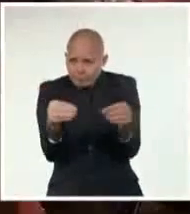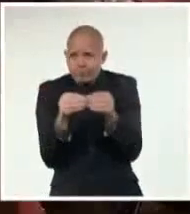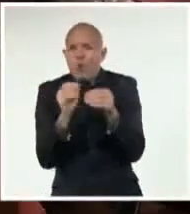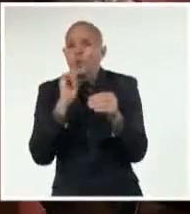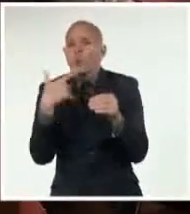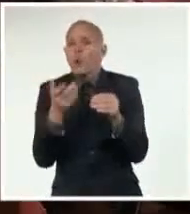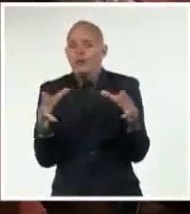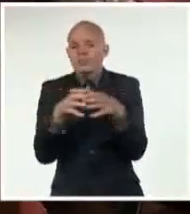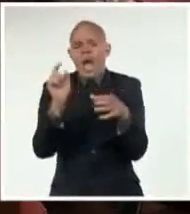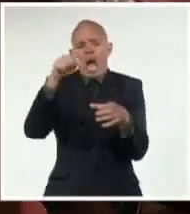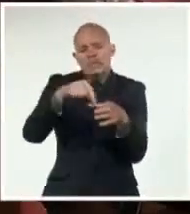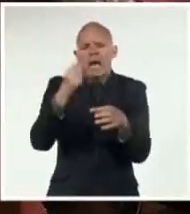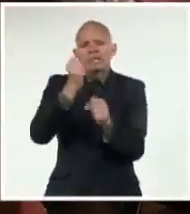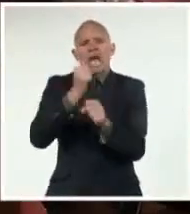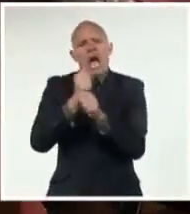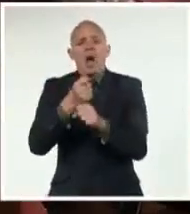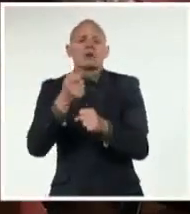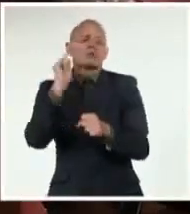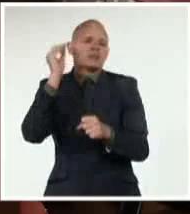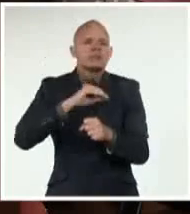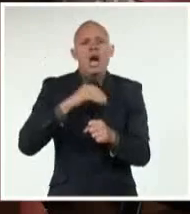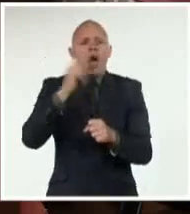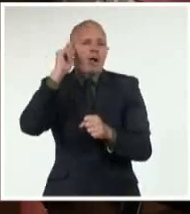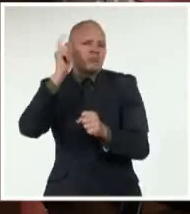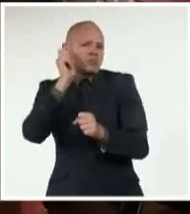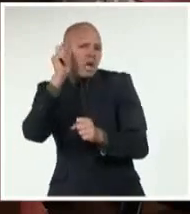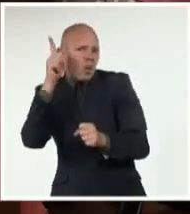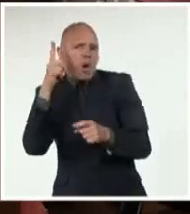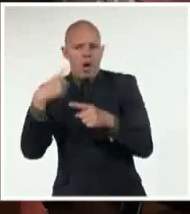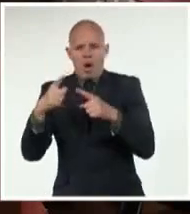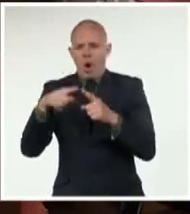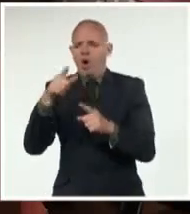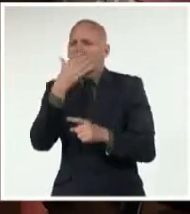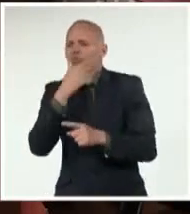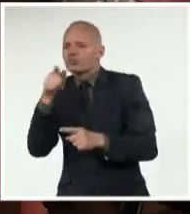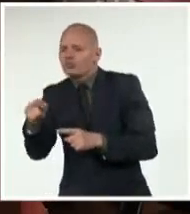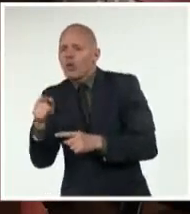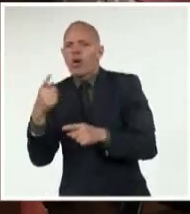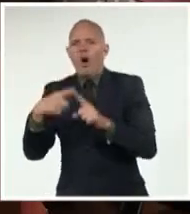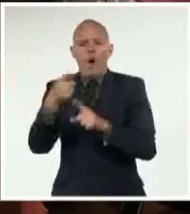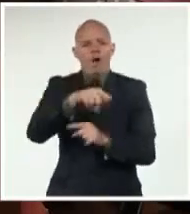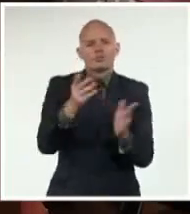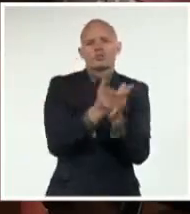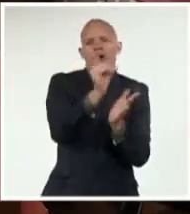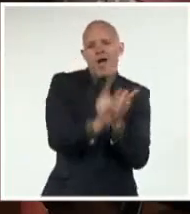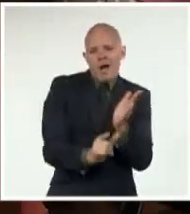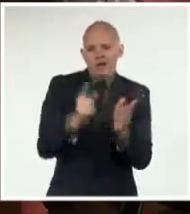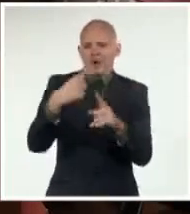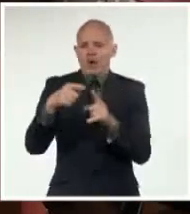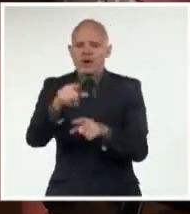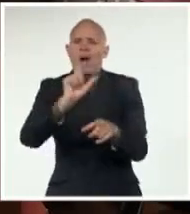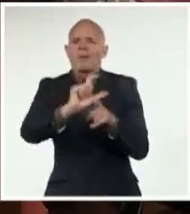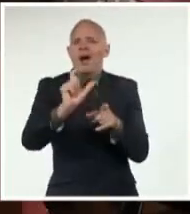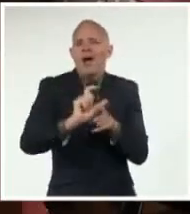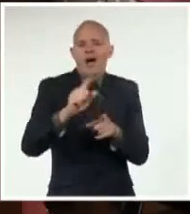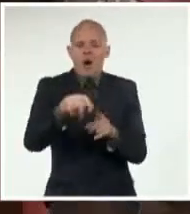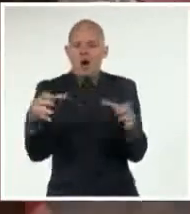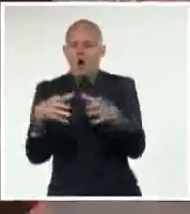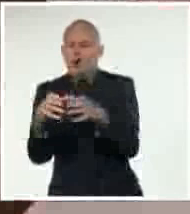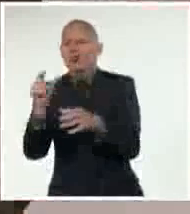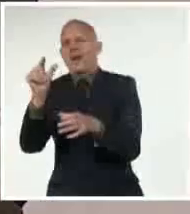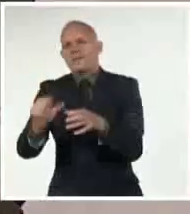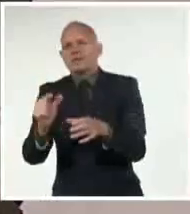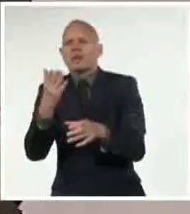trabajadores intelectuales, las mujeres, los estudiantes y jóvenes, los campesinos y las minorías